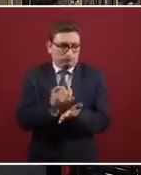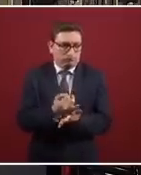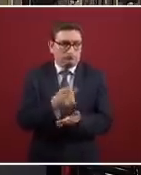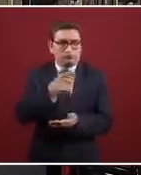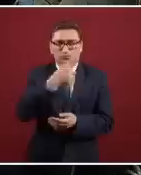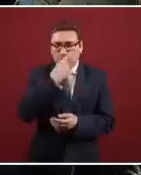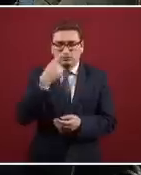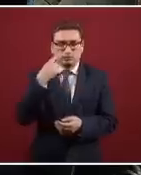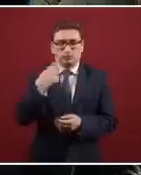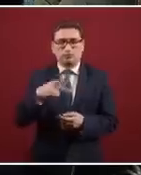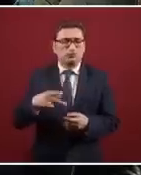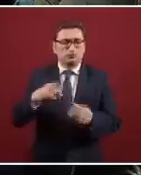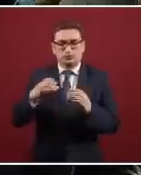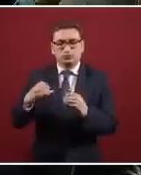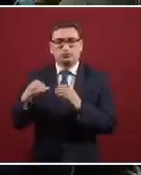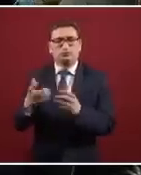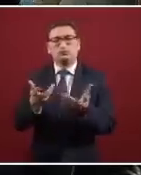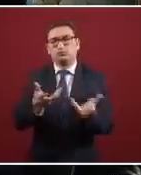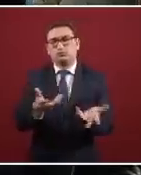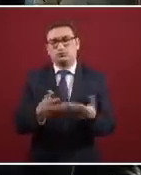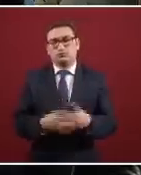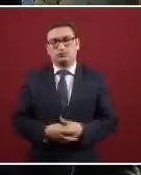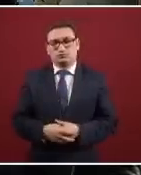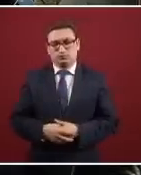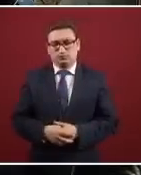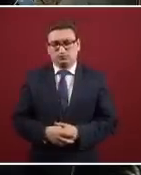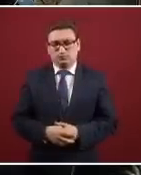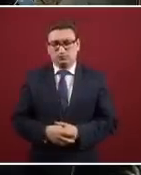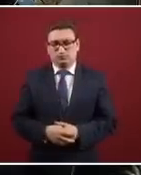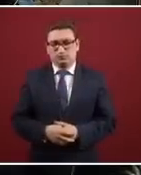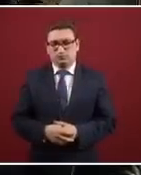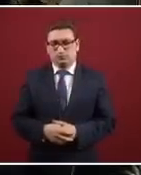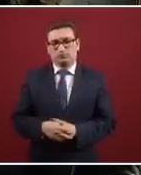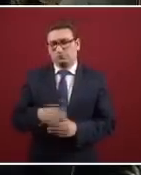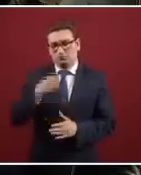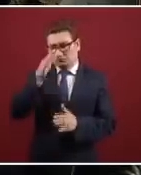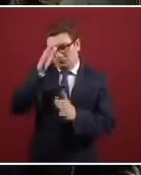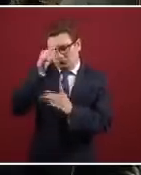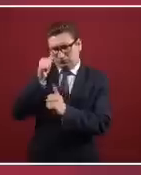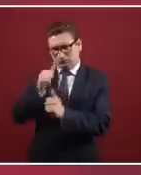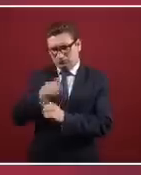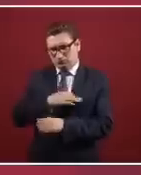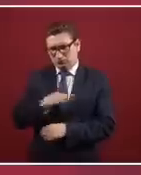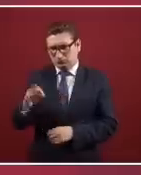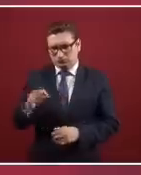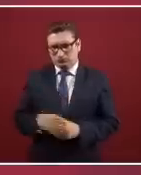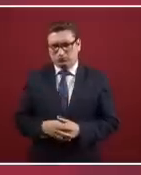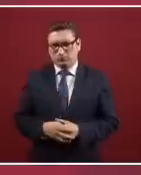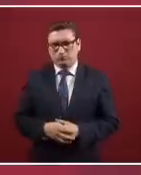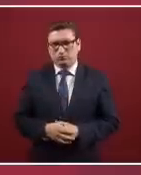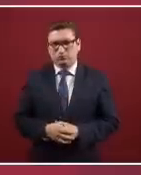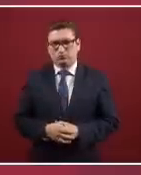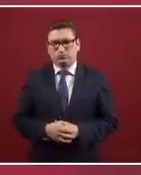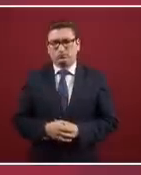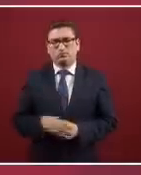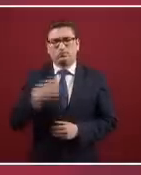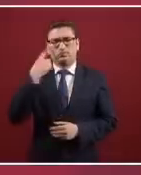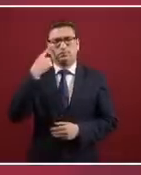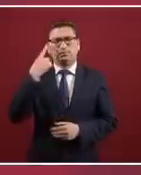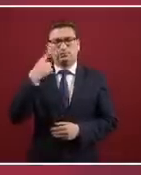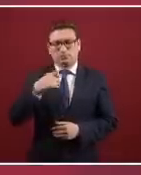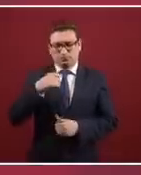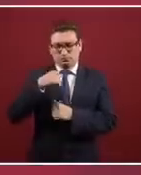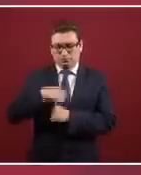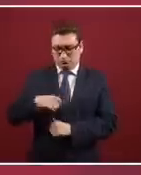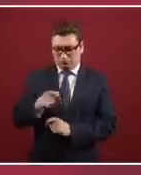¿qué medidas pueden tomarse? Pues es un para acuerdo, que no un acuerdo para que la facultad, como lo